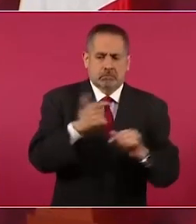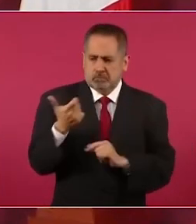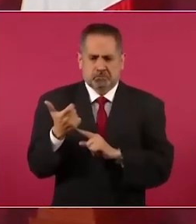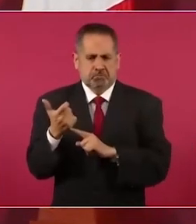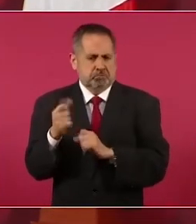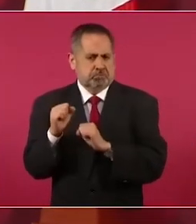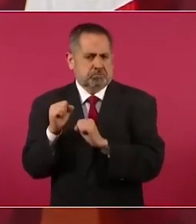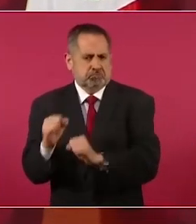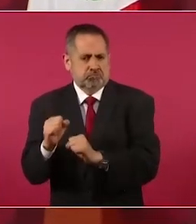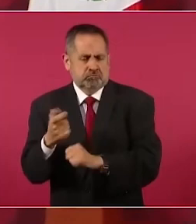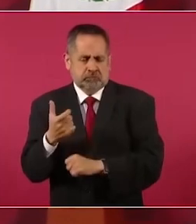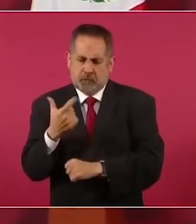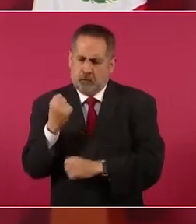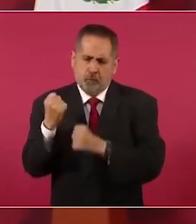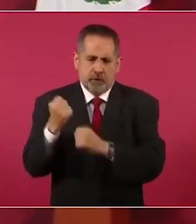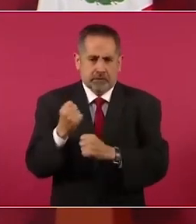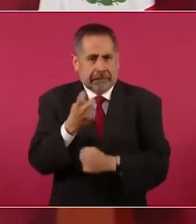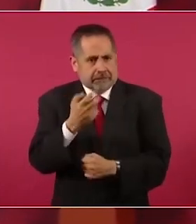devaluada en el mundo.